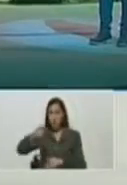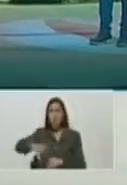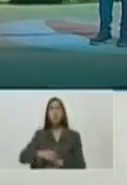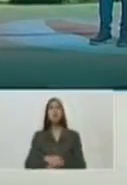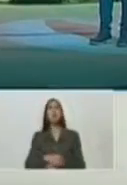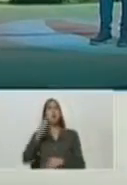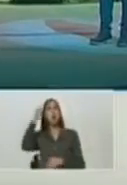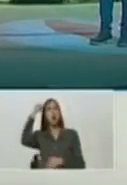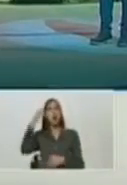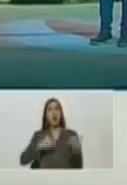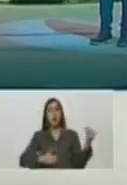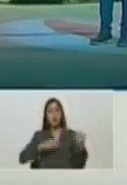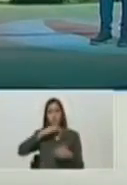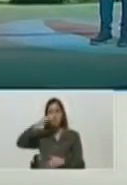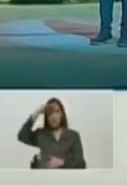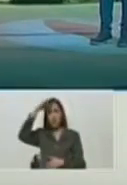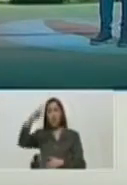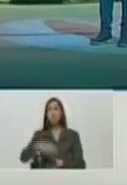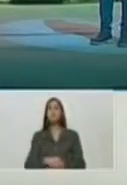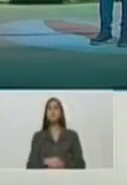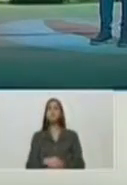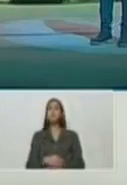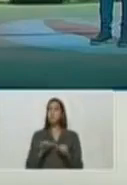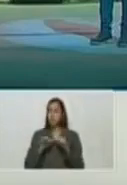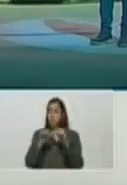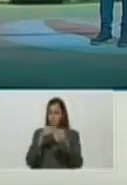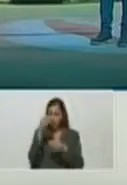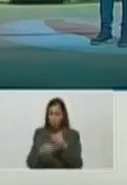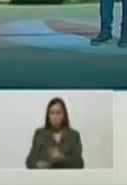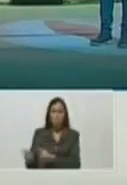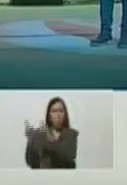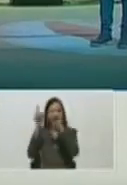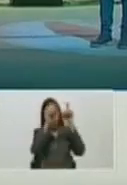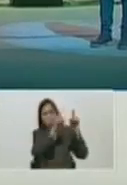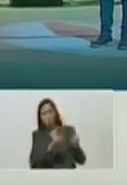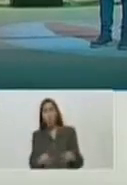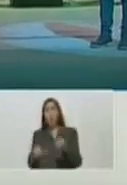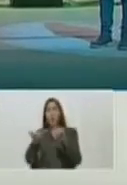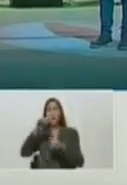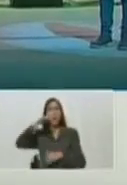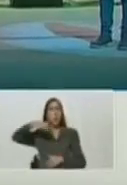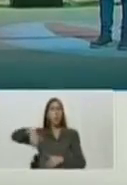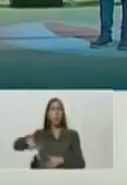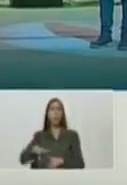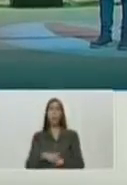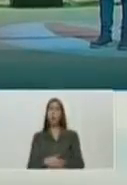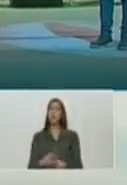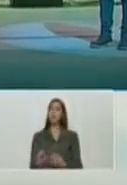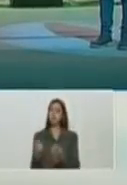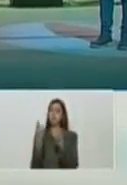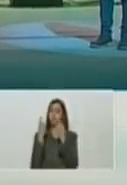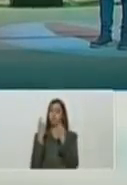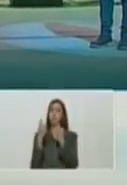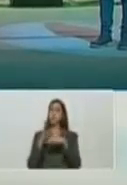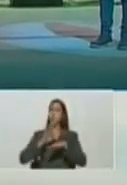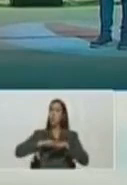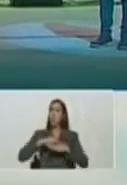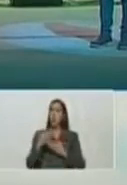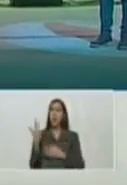Ali Primera, y siguiendo esos pasos, esas enseñanzas que el mismo pueblo me ha enseñado a mí, ya que yo tenía